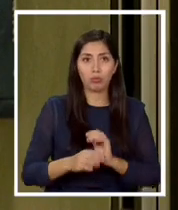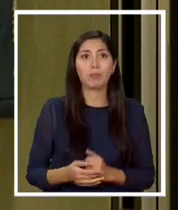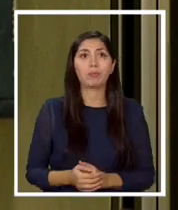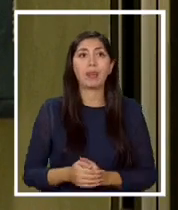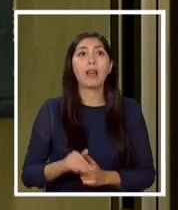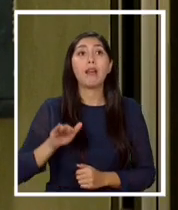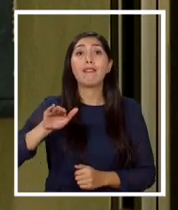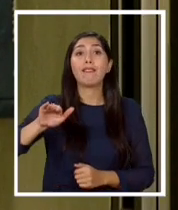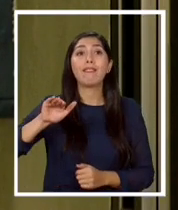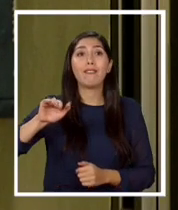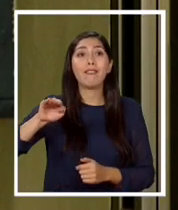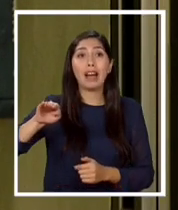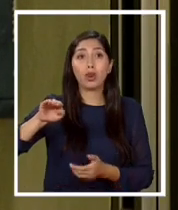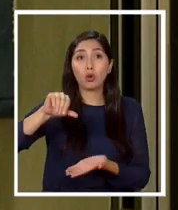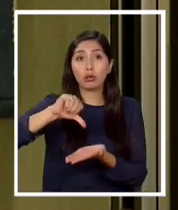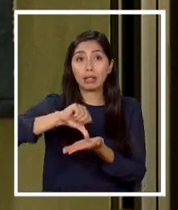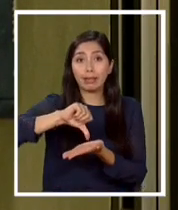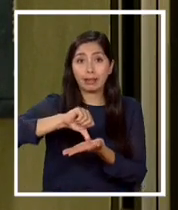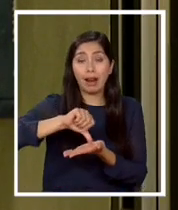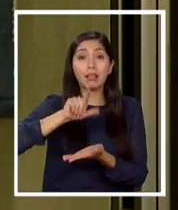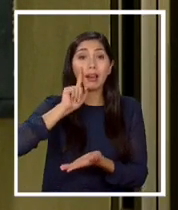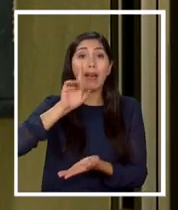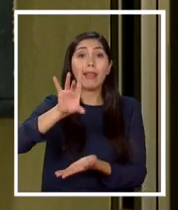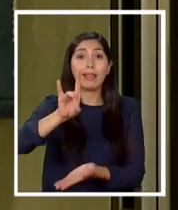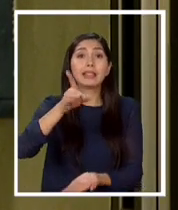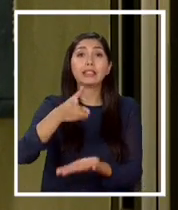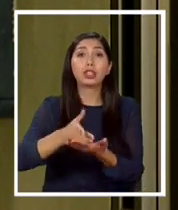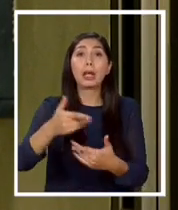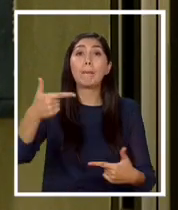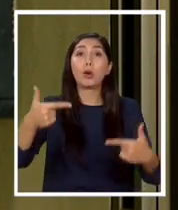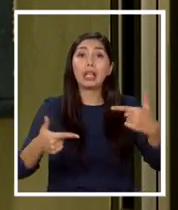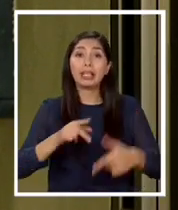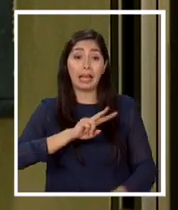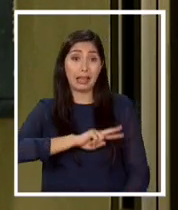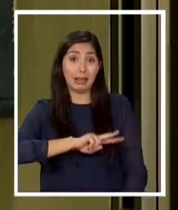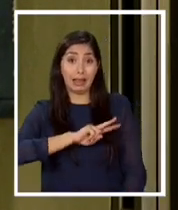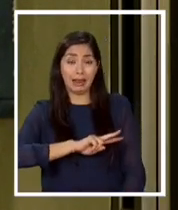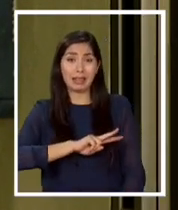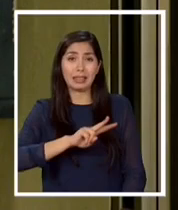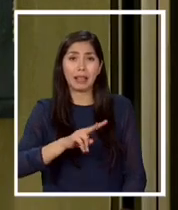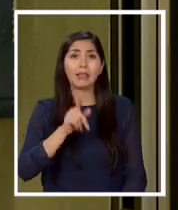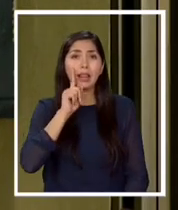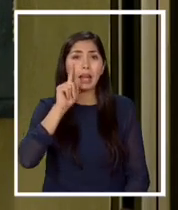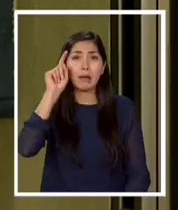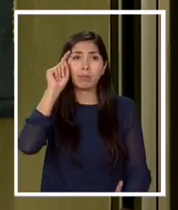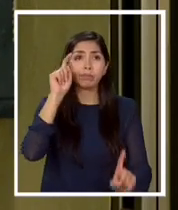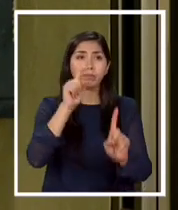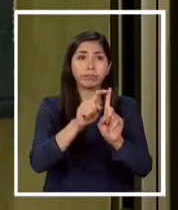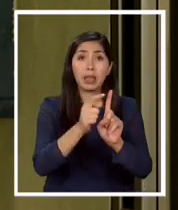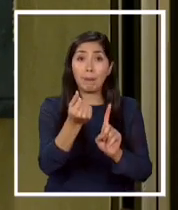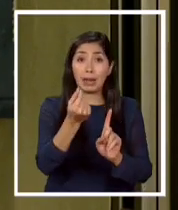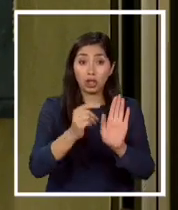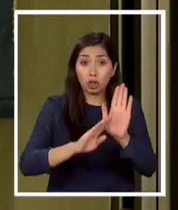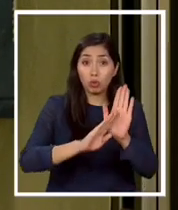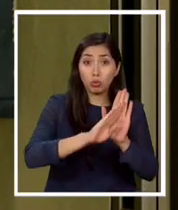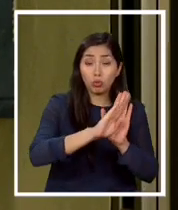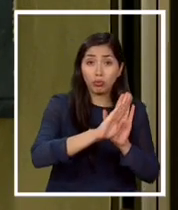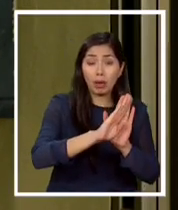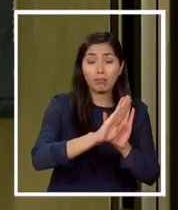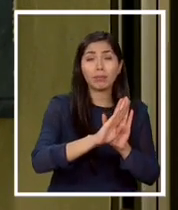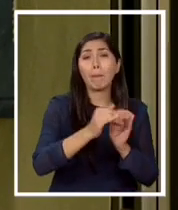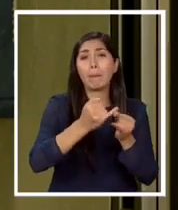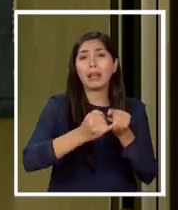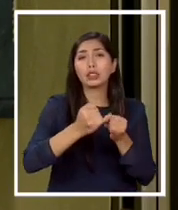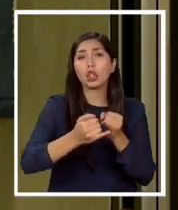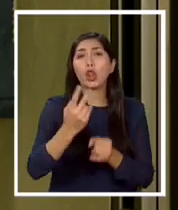Banco Central adopta sus decisiones de política monetaria con una meta de inflación de mediano plazo, una meta a 2 años